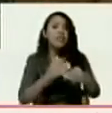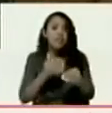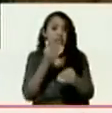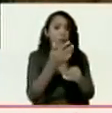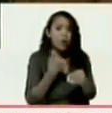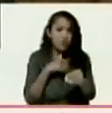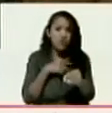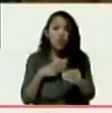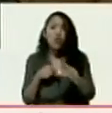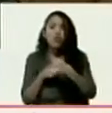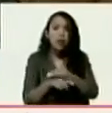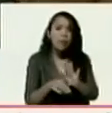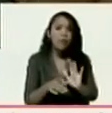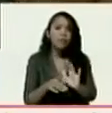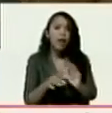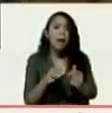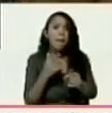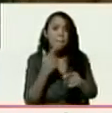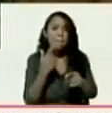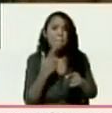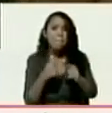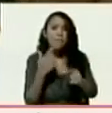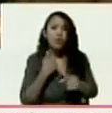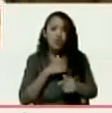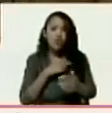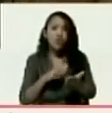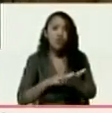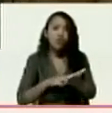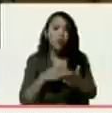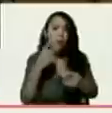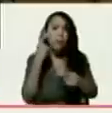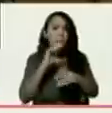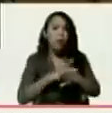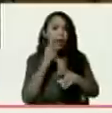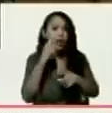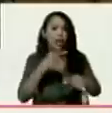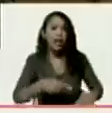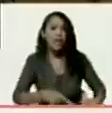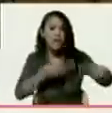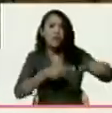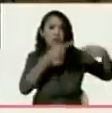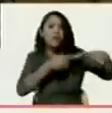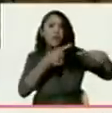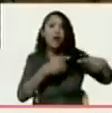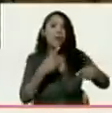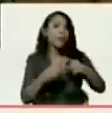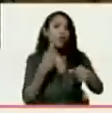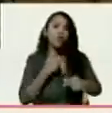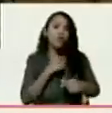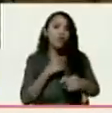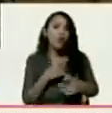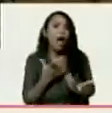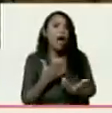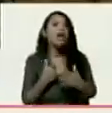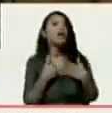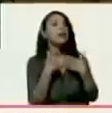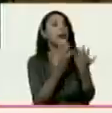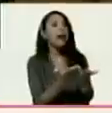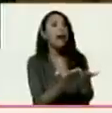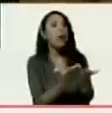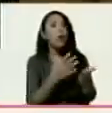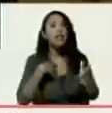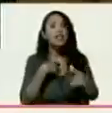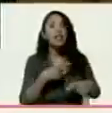nosotros, para evitar la confrontación, porque es la foto que ellos quieren, y no se la vamos a regalar tan fácil. No